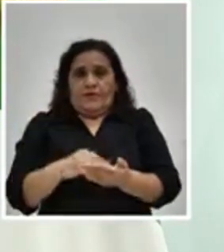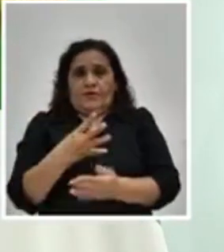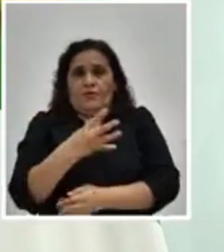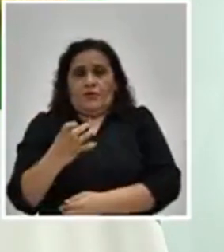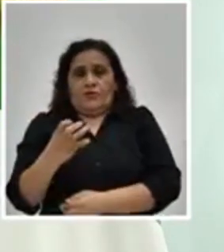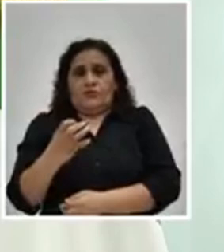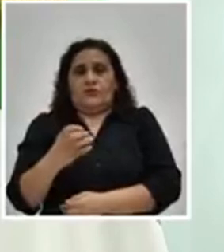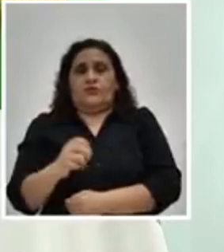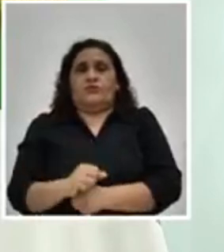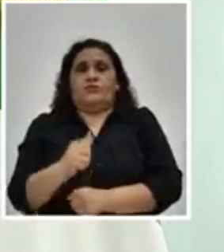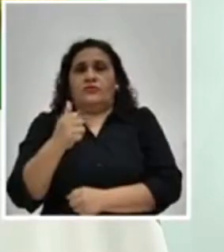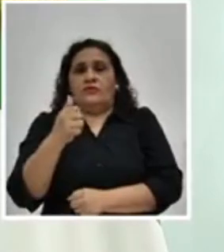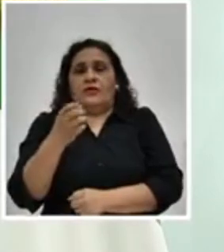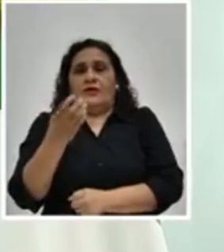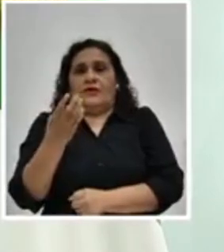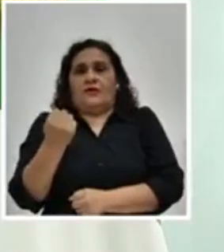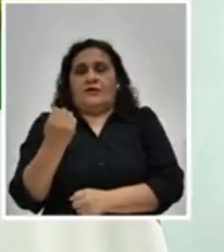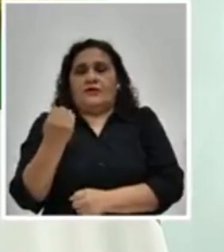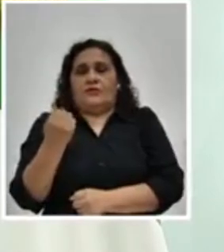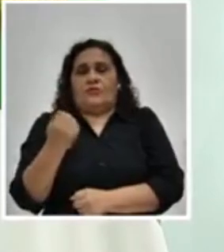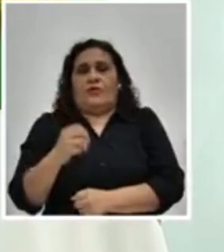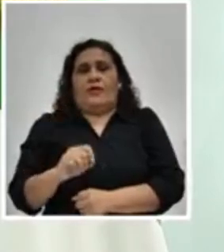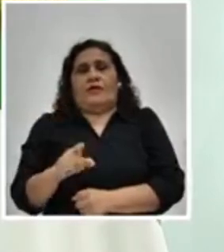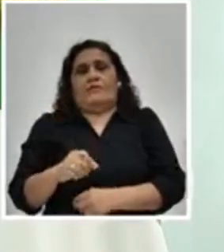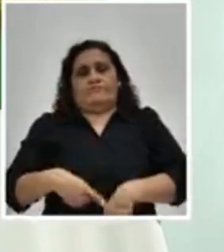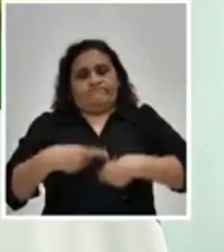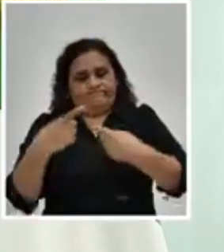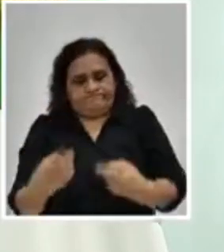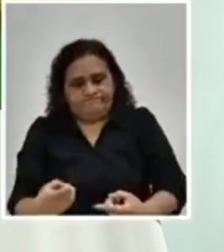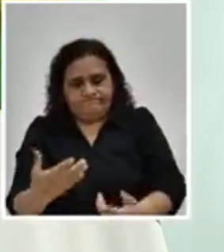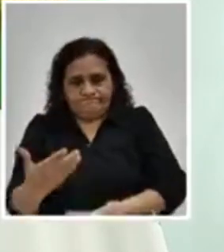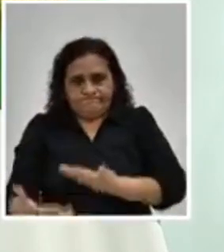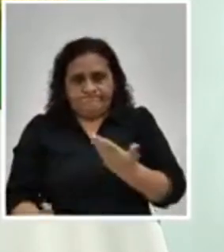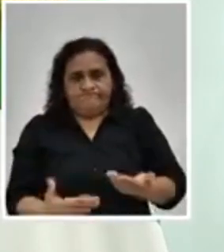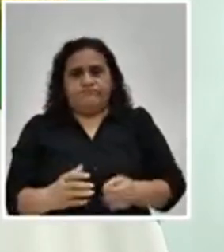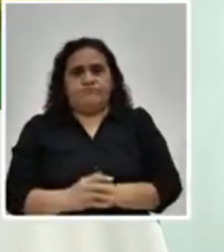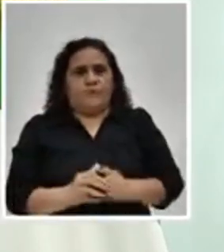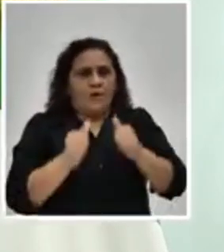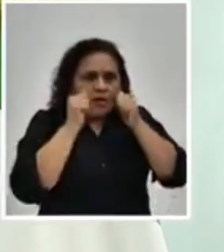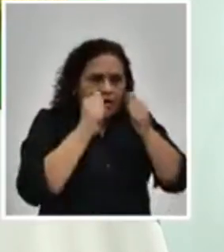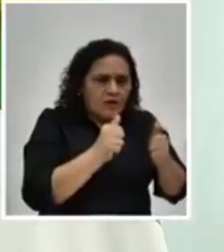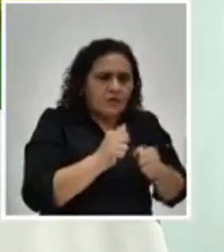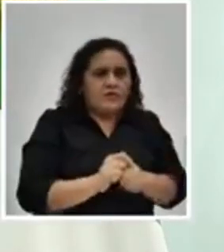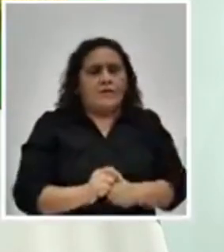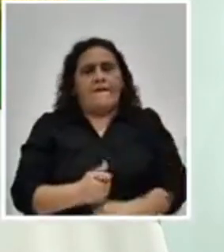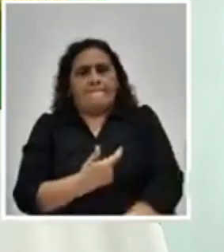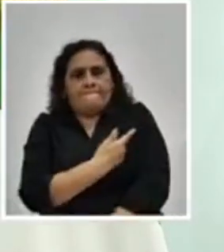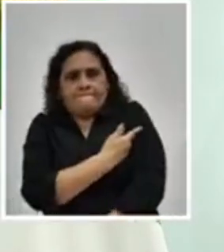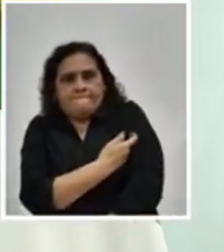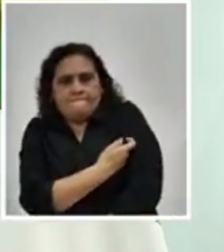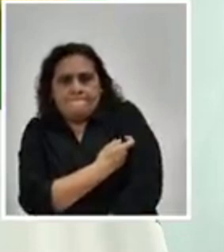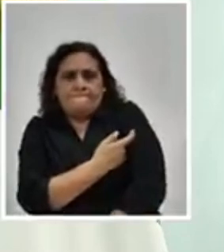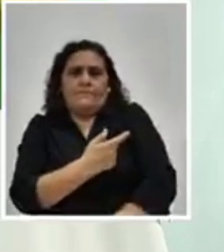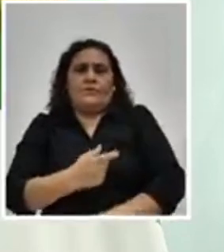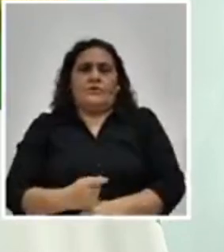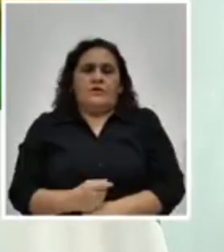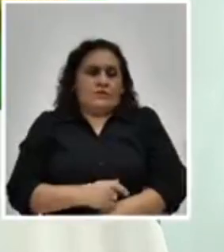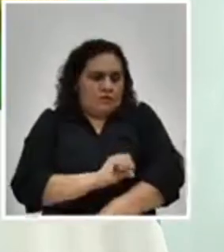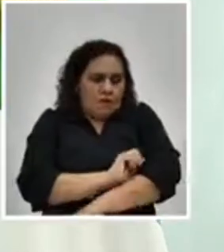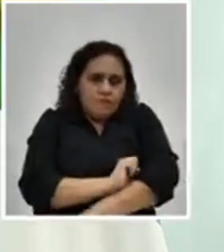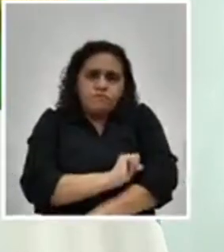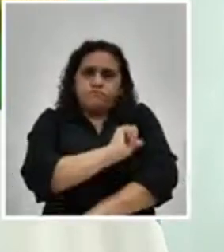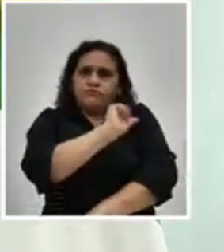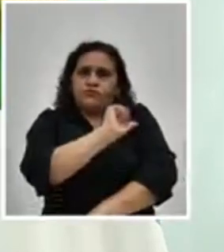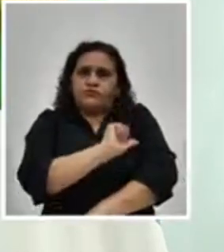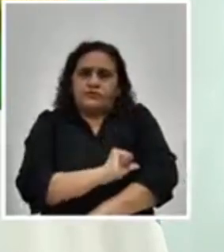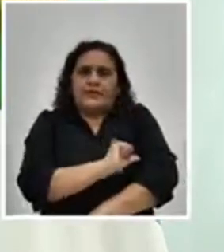9.469 personas, donde se les ofreció un servicio de curación, aplicación de inyecciones, toma de presión arterial